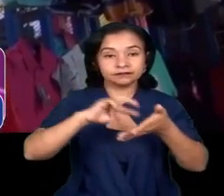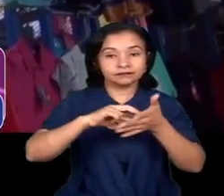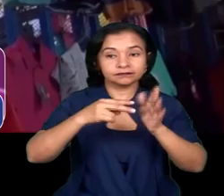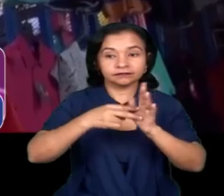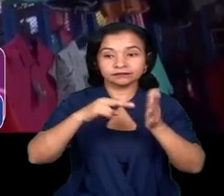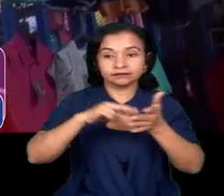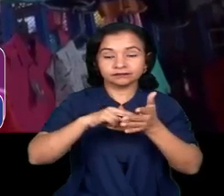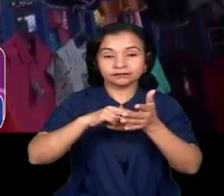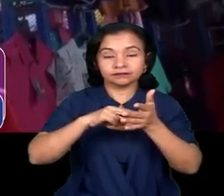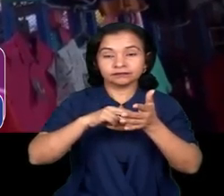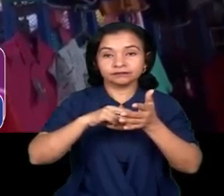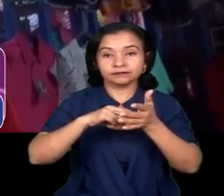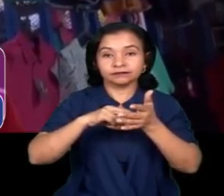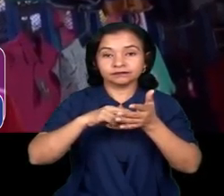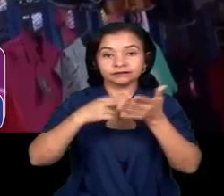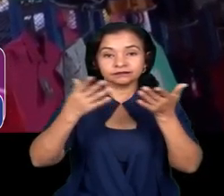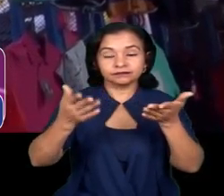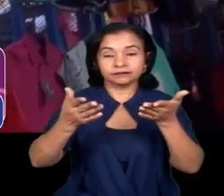el acceso